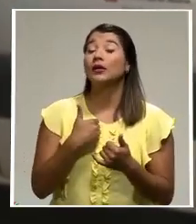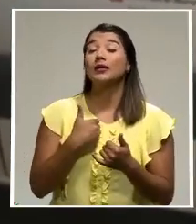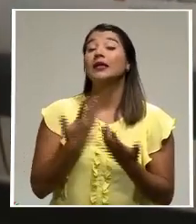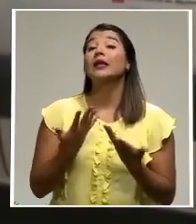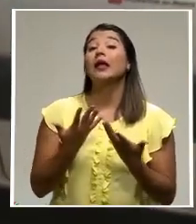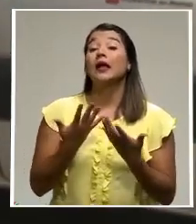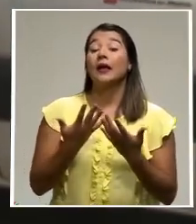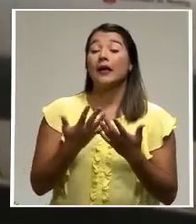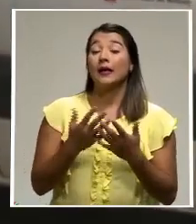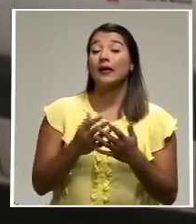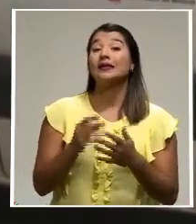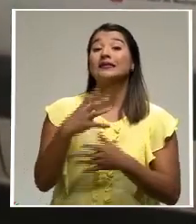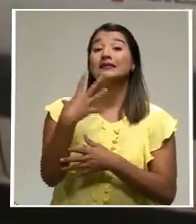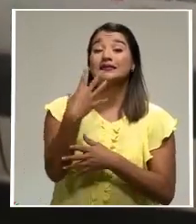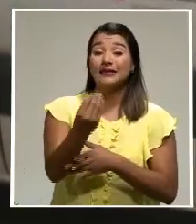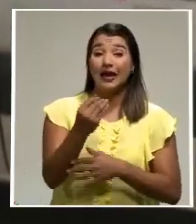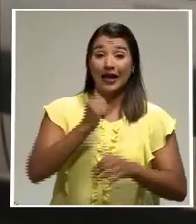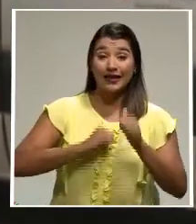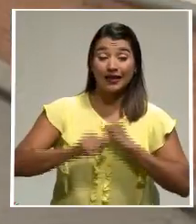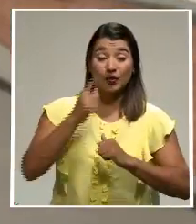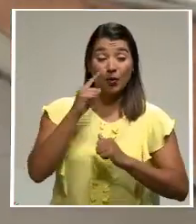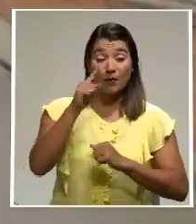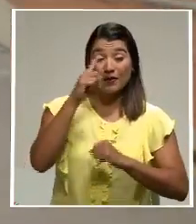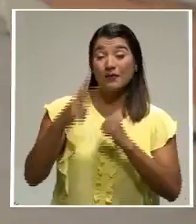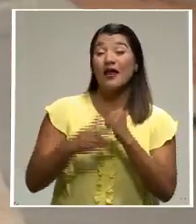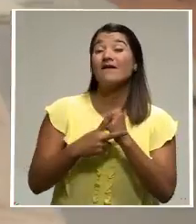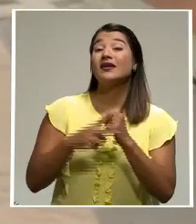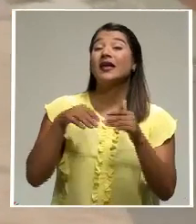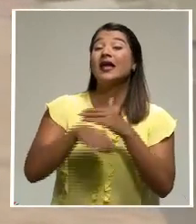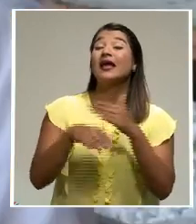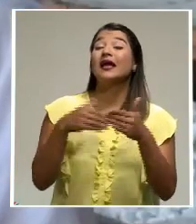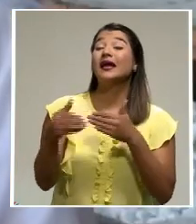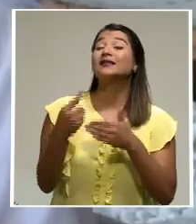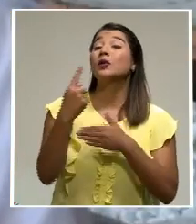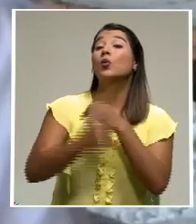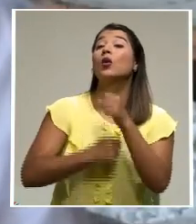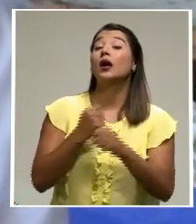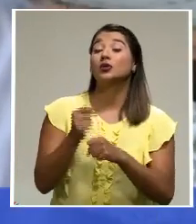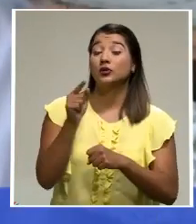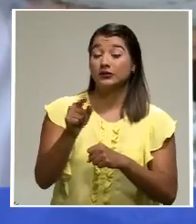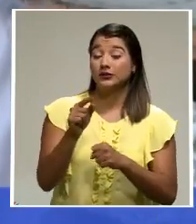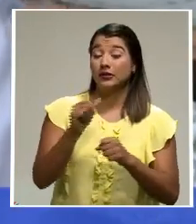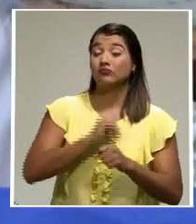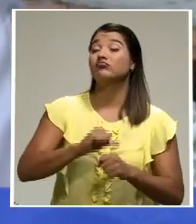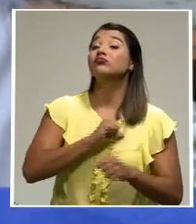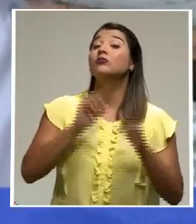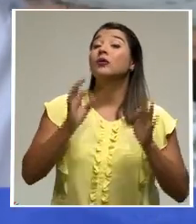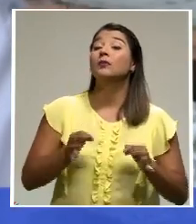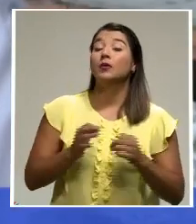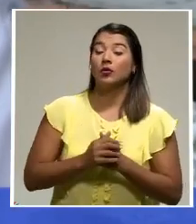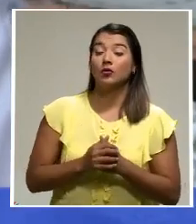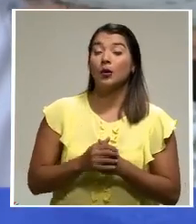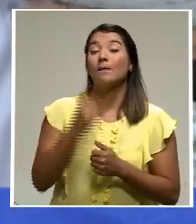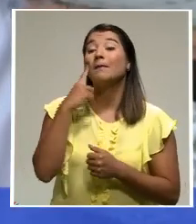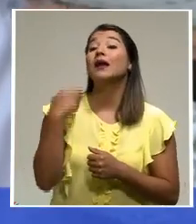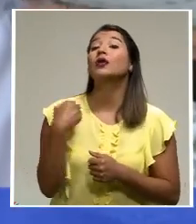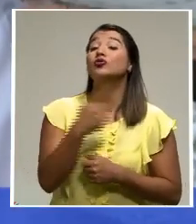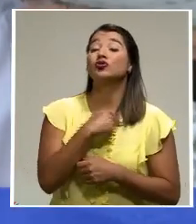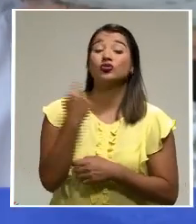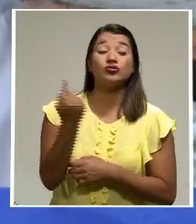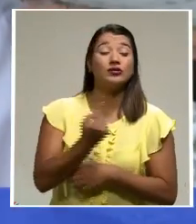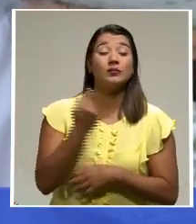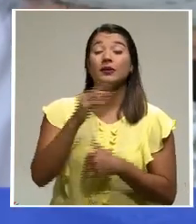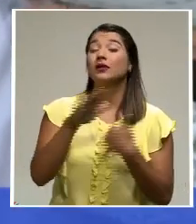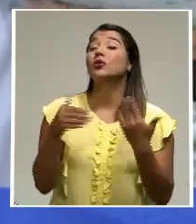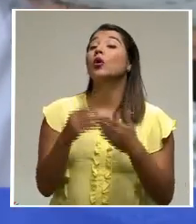al teatro por primera vez en casi un año. Adiós, pasarlo muy bien. Que en nuestro centro todos los residentes están vacunados, han